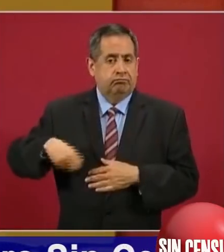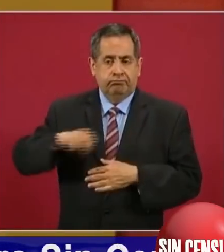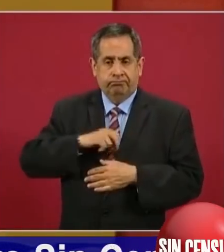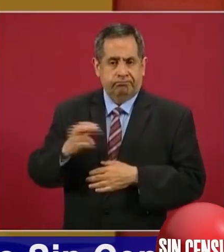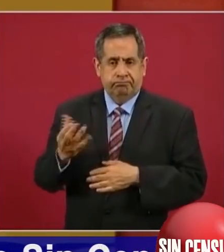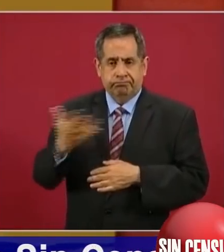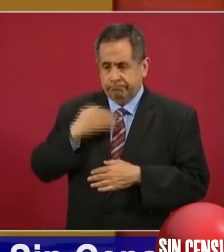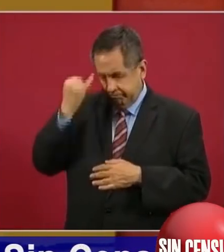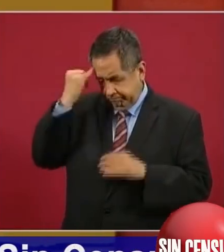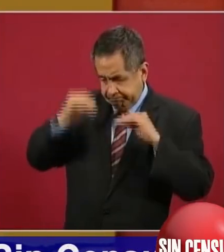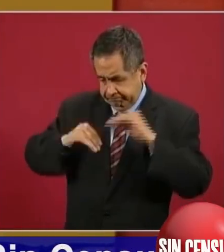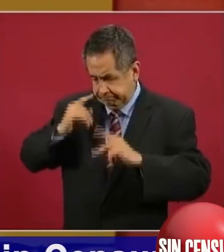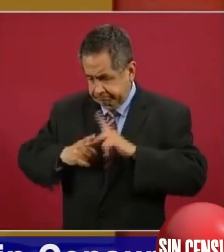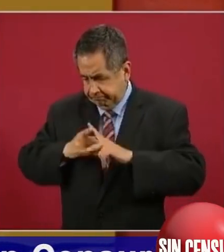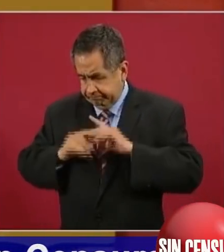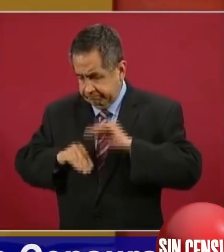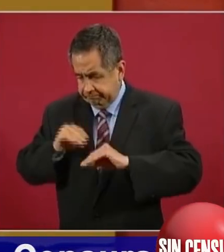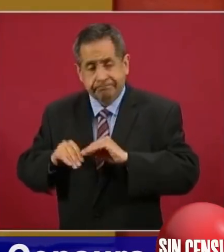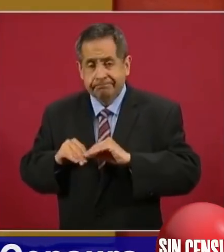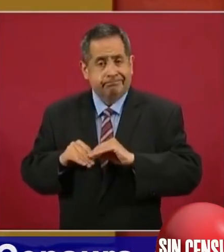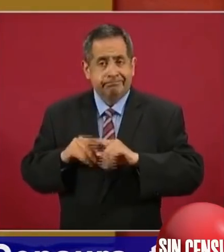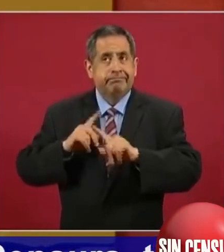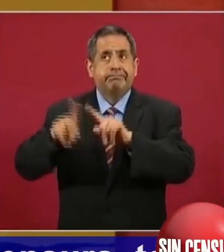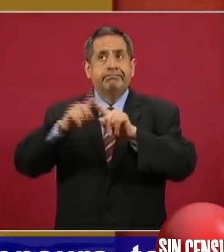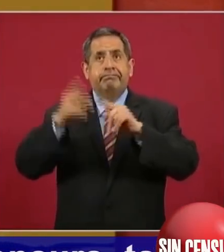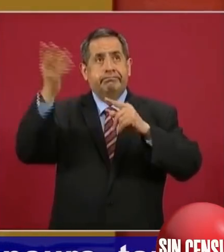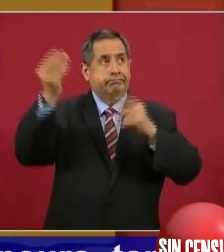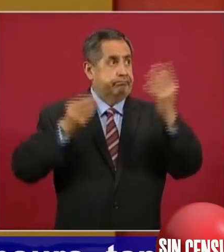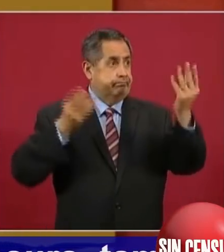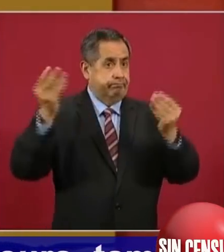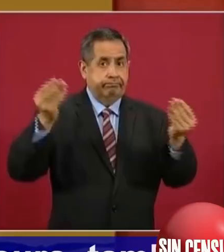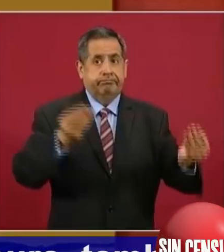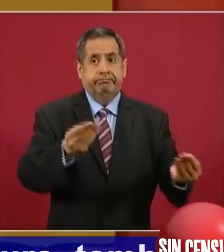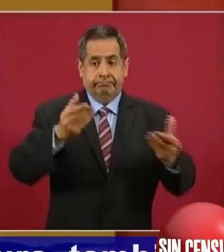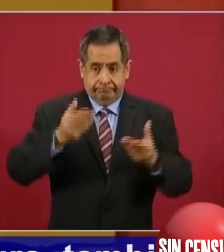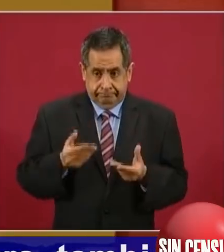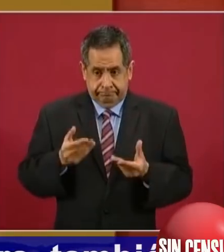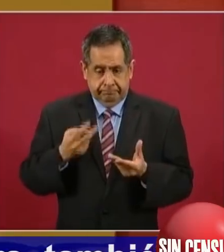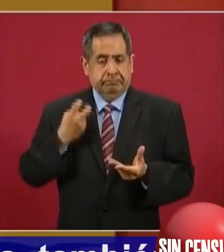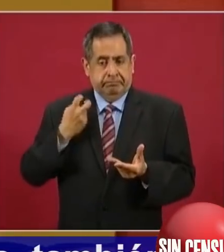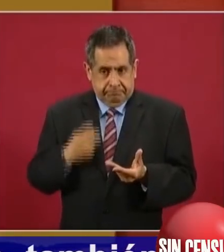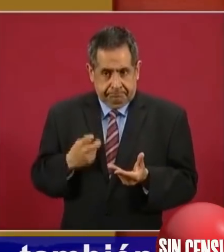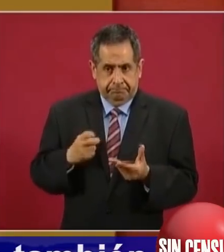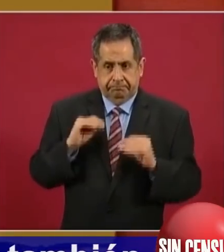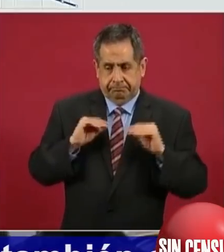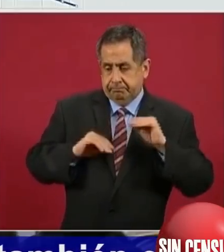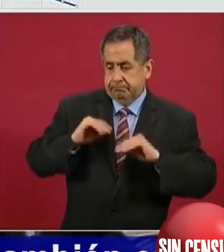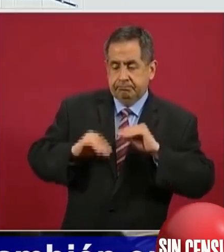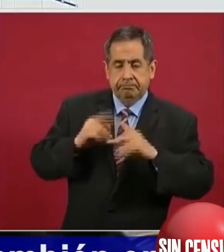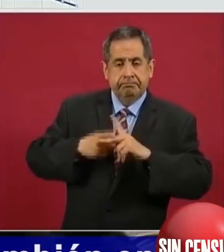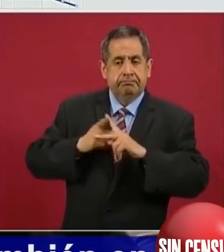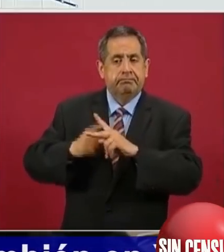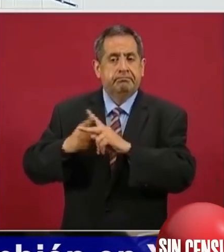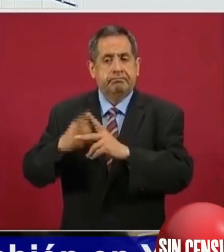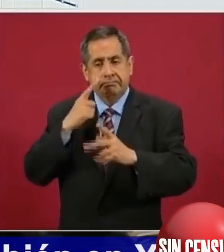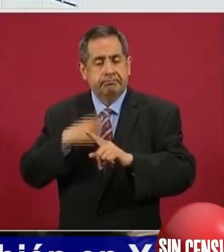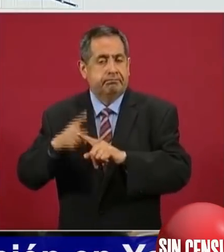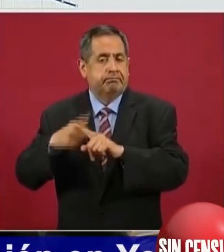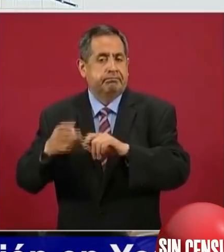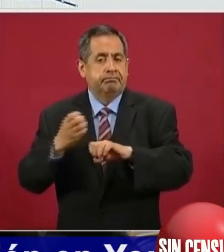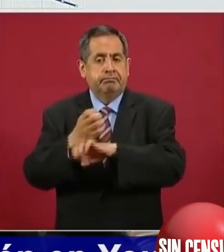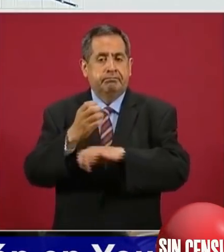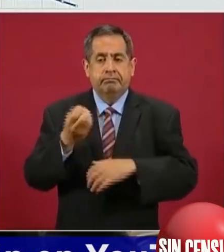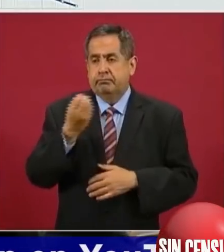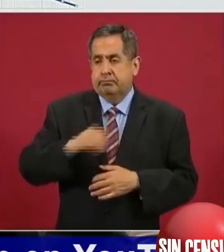esta información, la información se recaba directamente de los sistemas de vigilancia epidemiológica de los estados. Y es